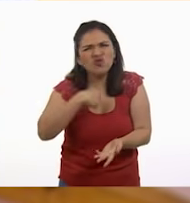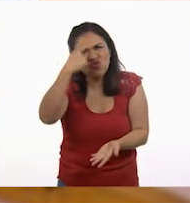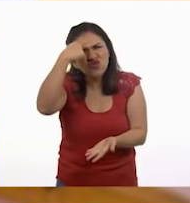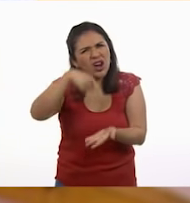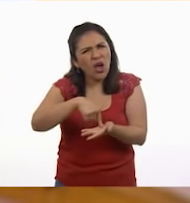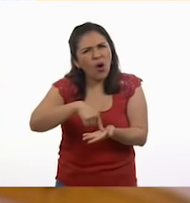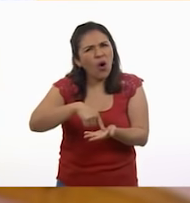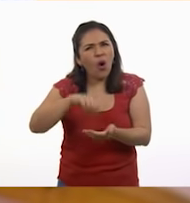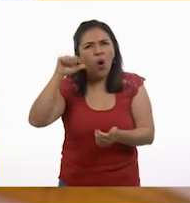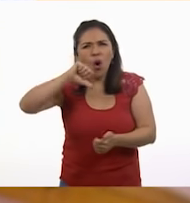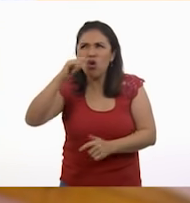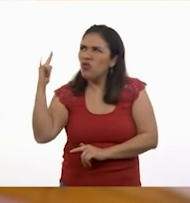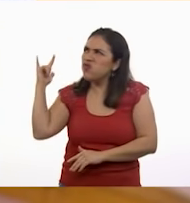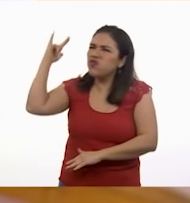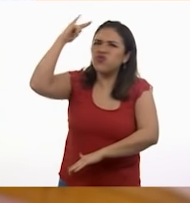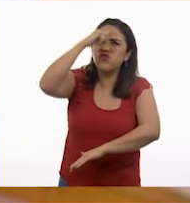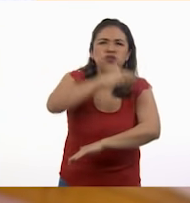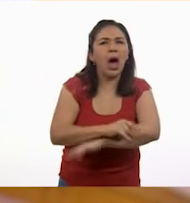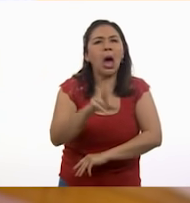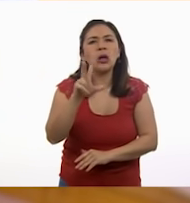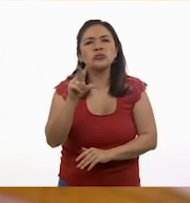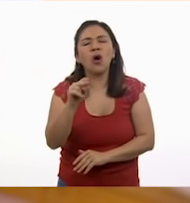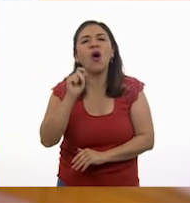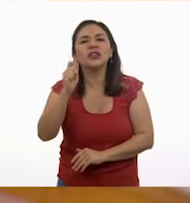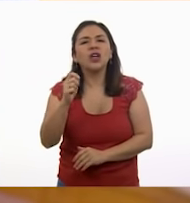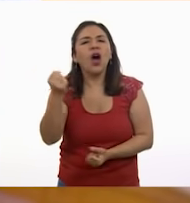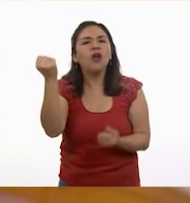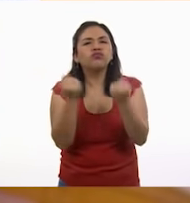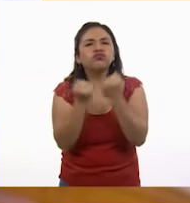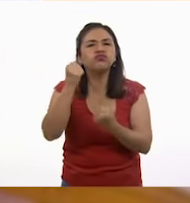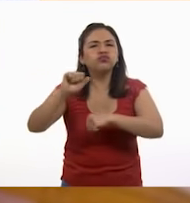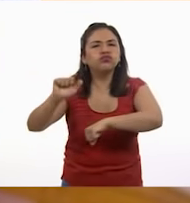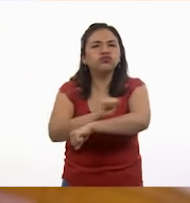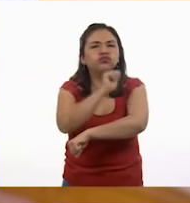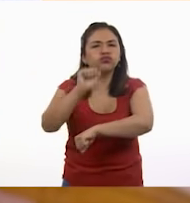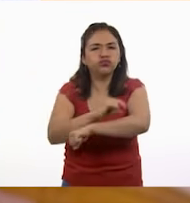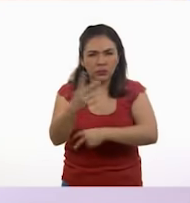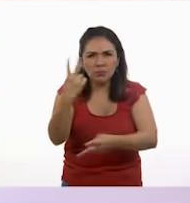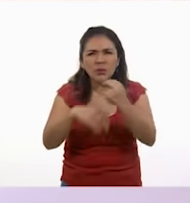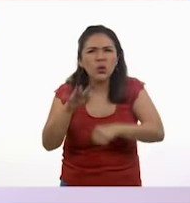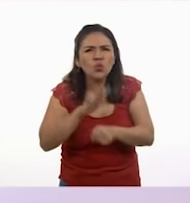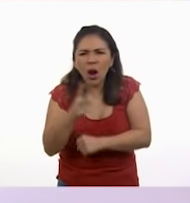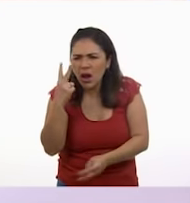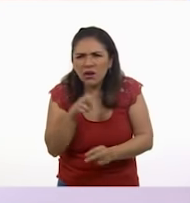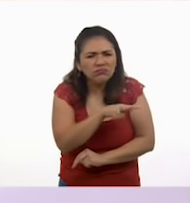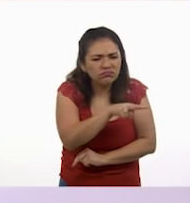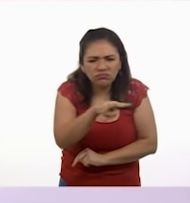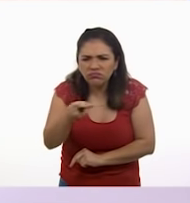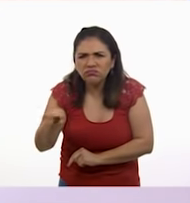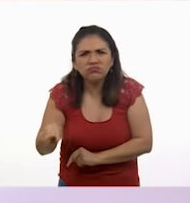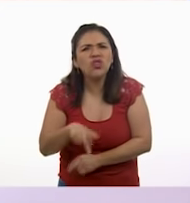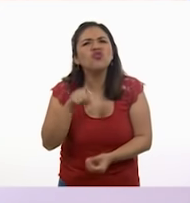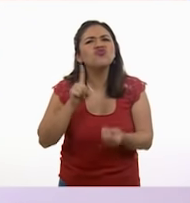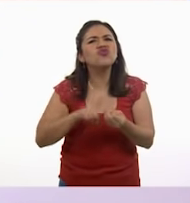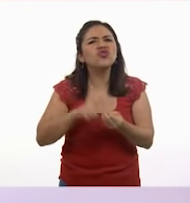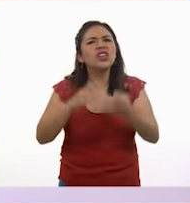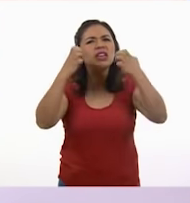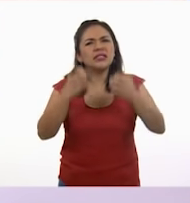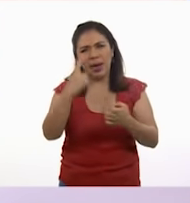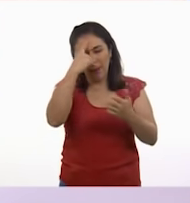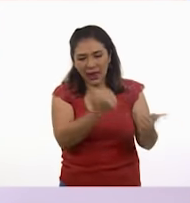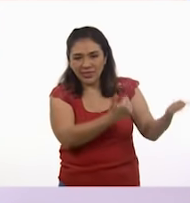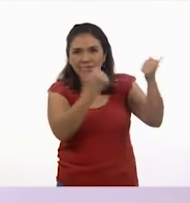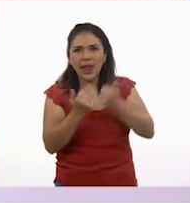paquetería aérea hoy viene en paquetería terrestre dónde está ese automóvil que trae los las